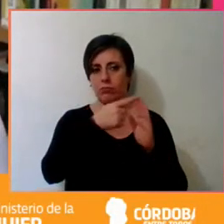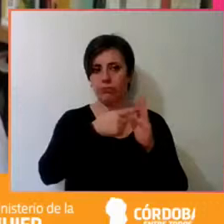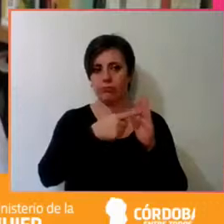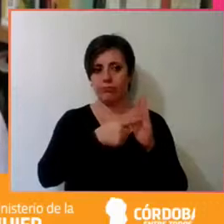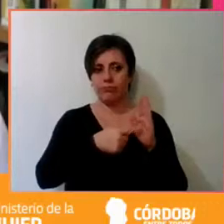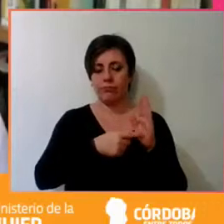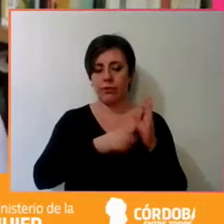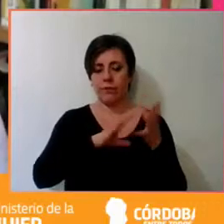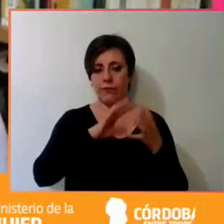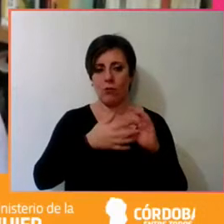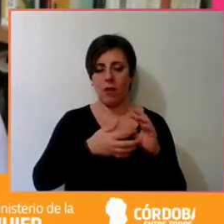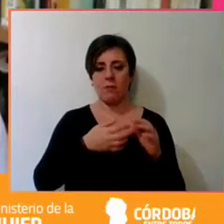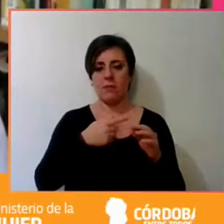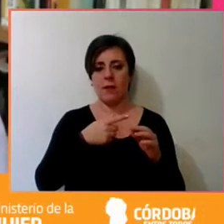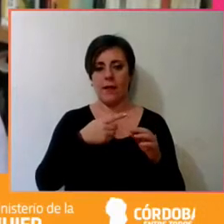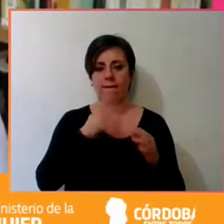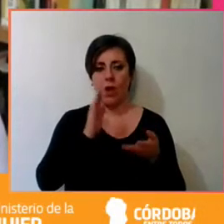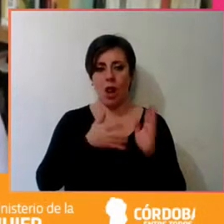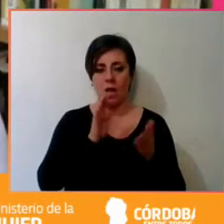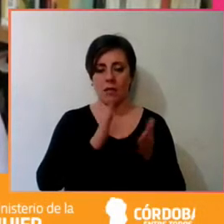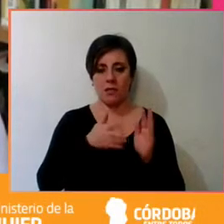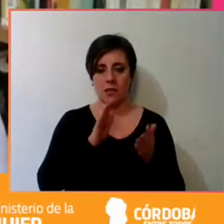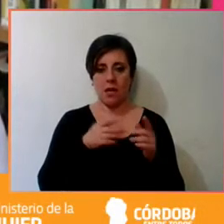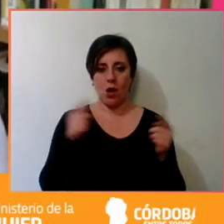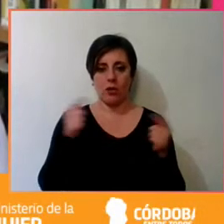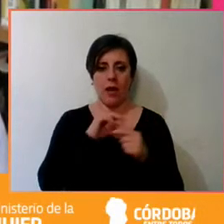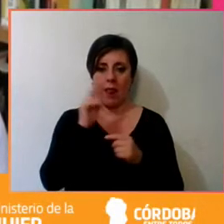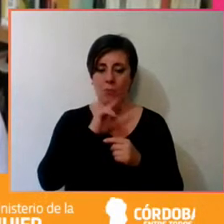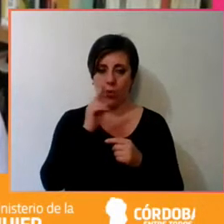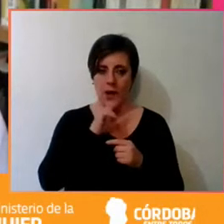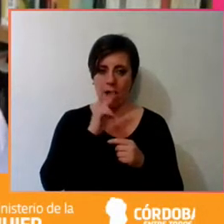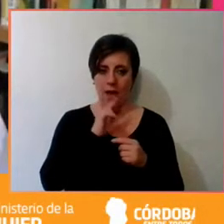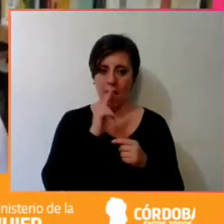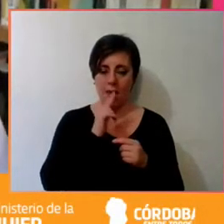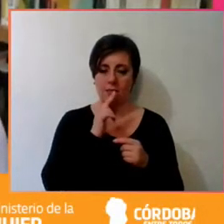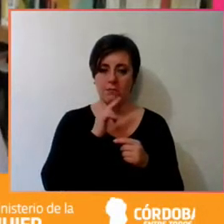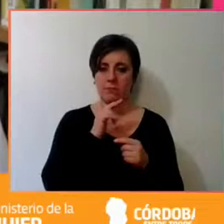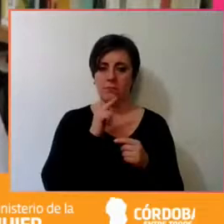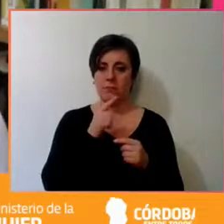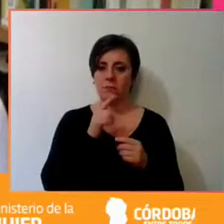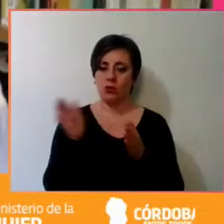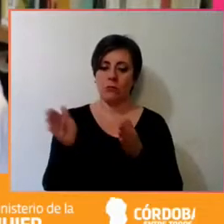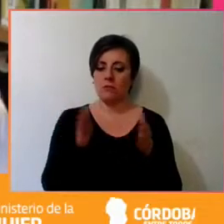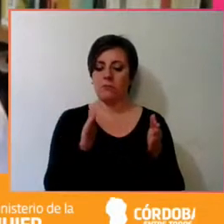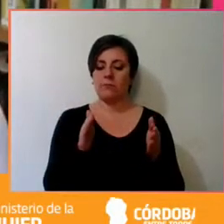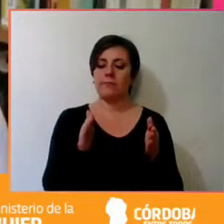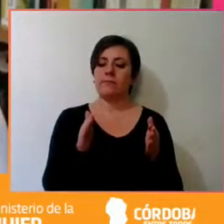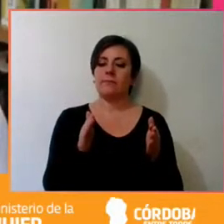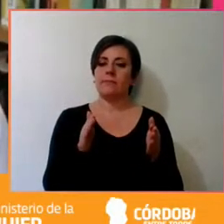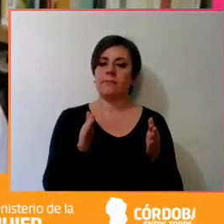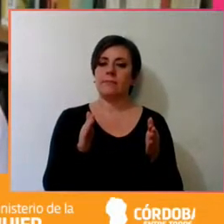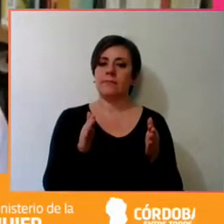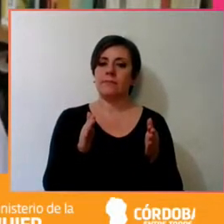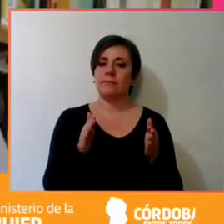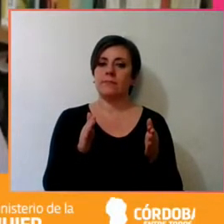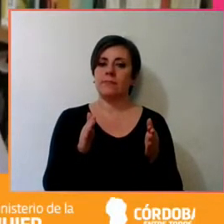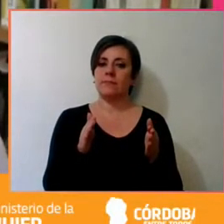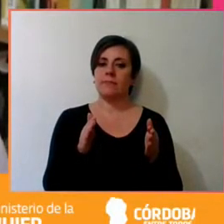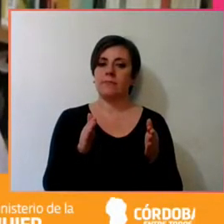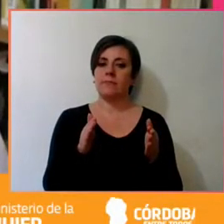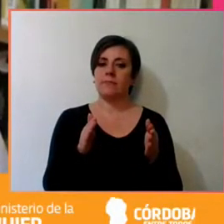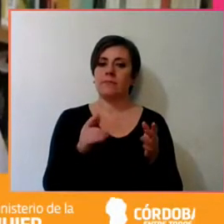las formas de la violencia contra las mujeres hace parte, como decía Federico, de una